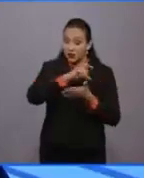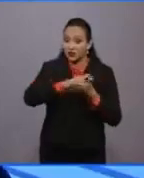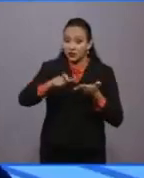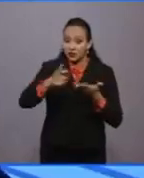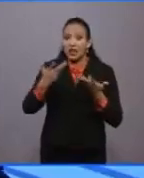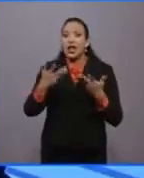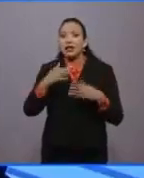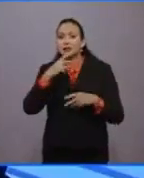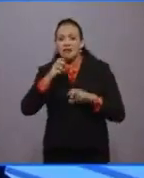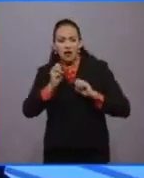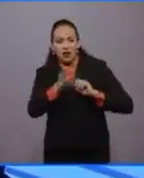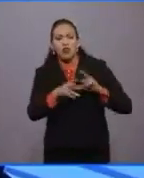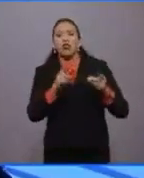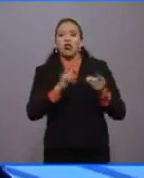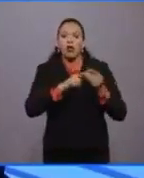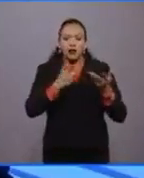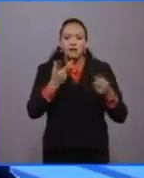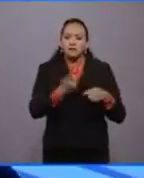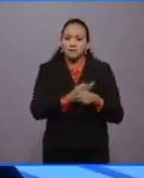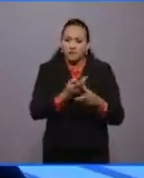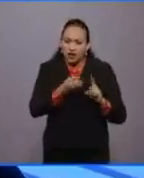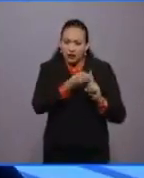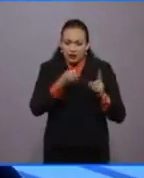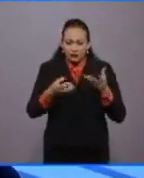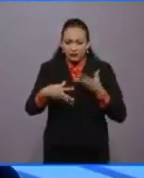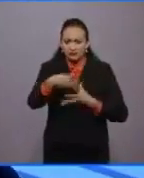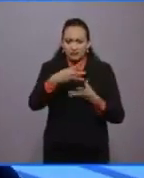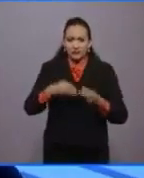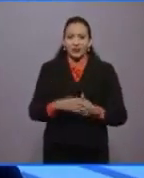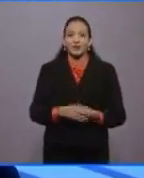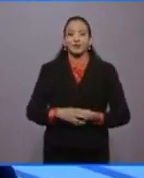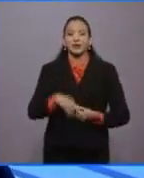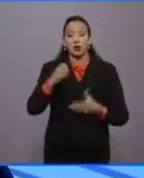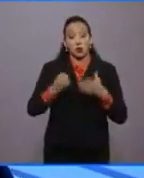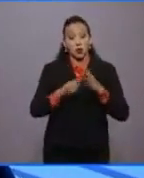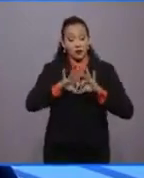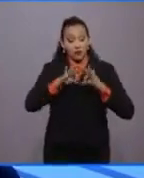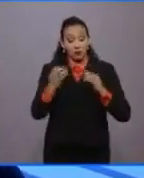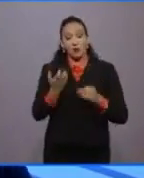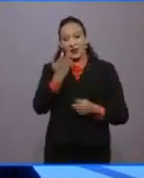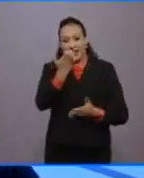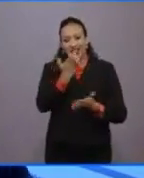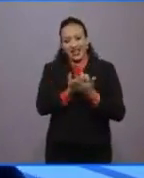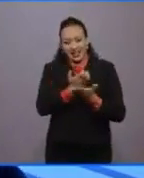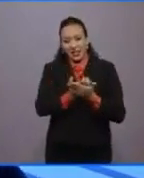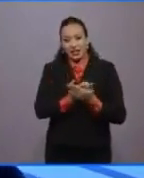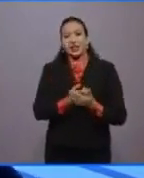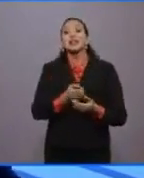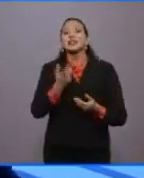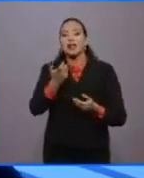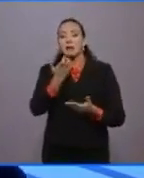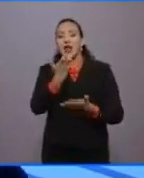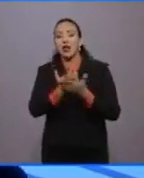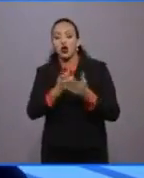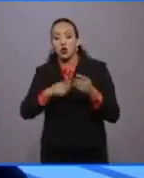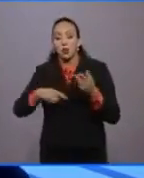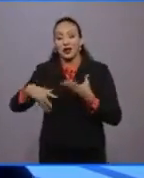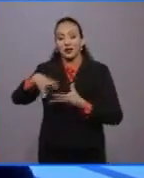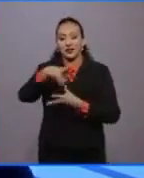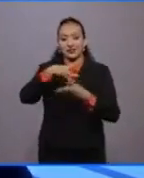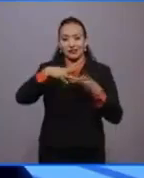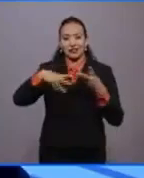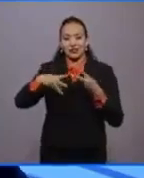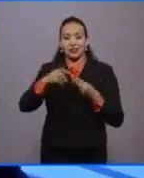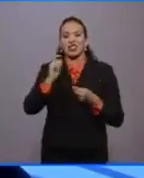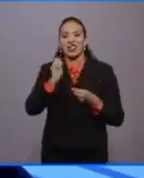consumidores. Uno de los problemas centrales del nuevo modelo económico llamado economía circular, que